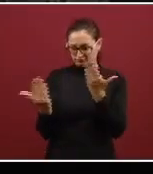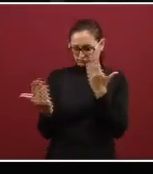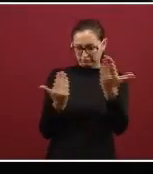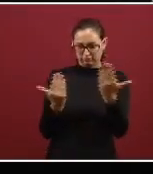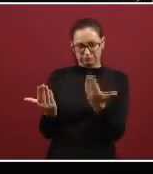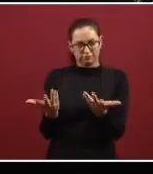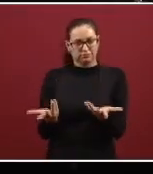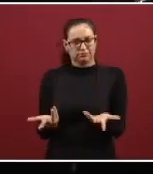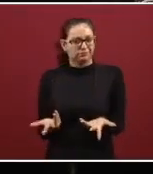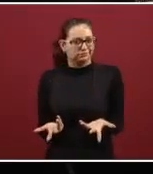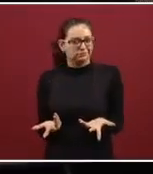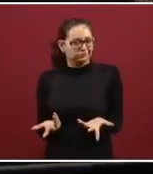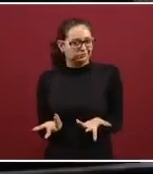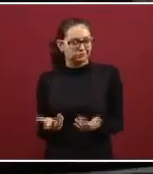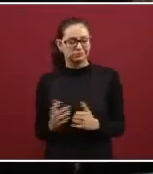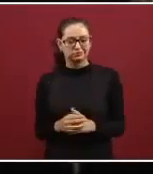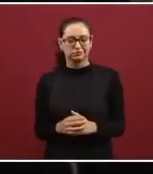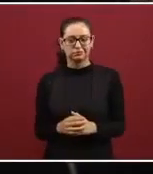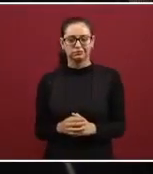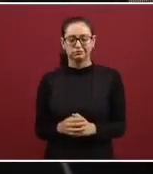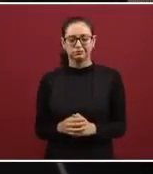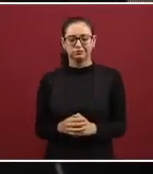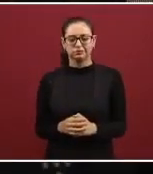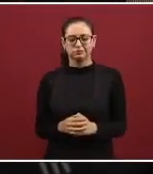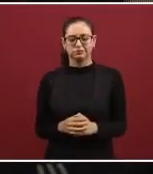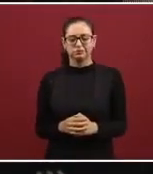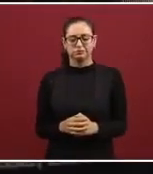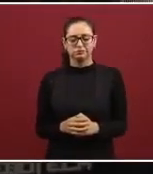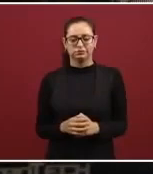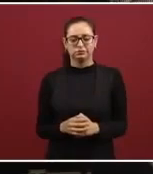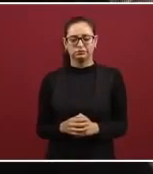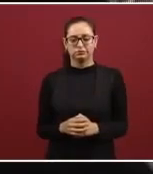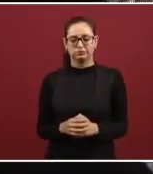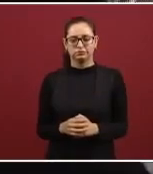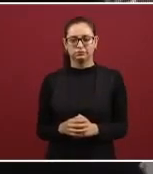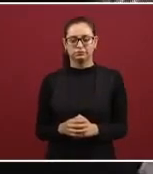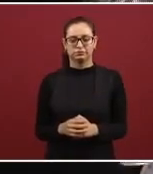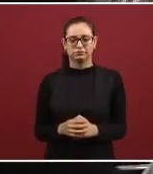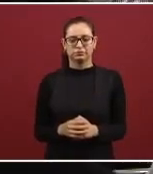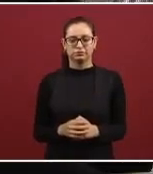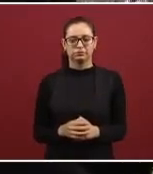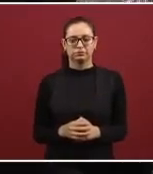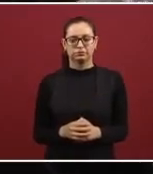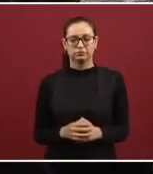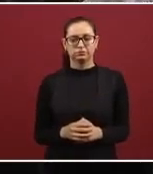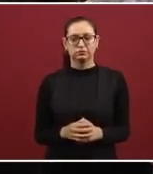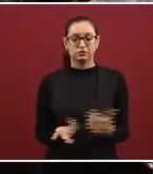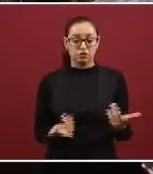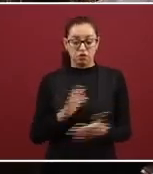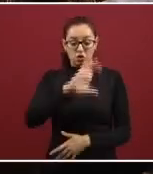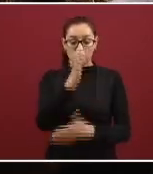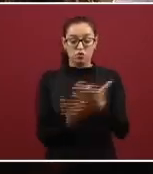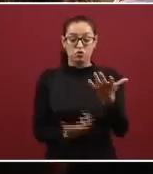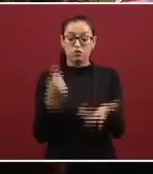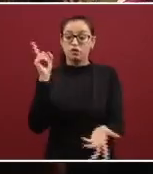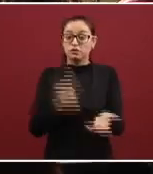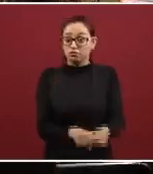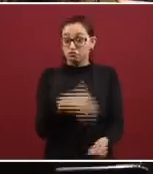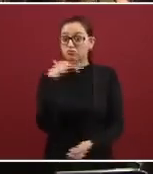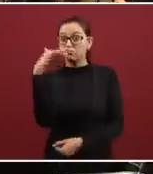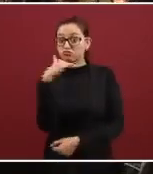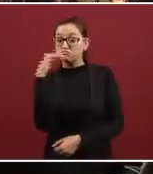¿Por qué a veces se dice de que sí hay producción en los contratos? Porque